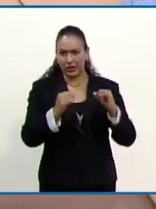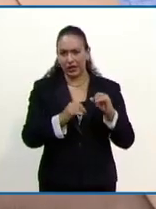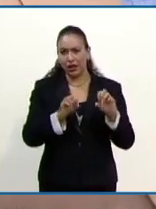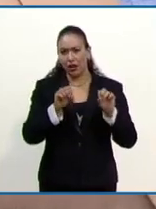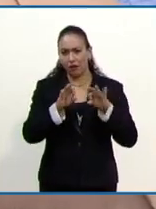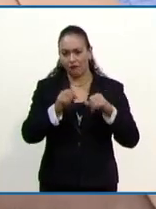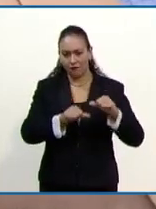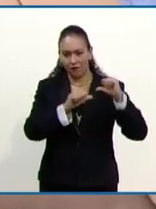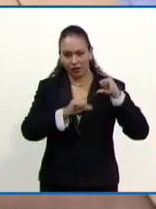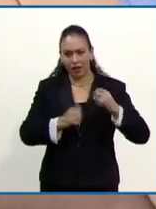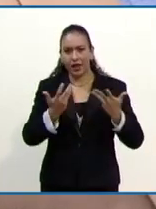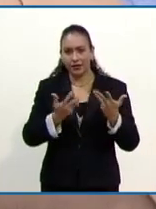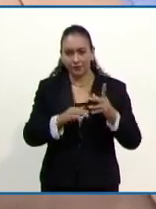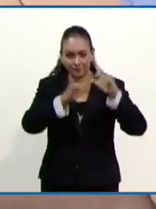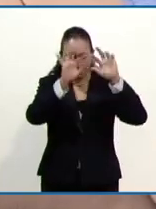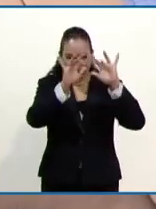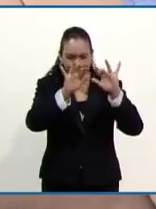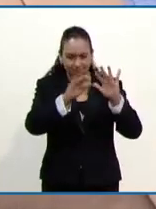un escrito